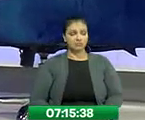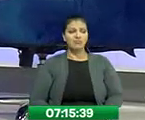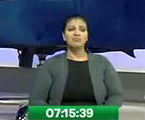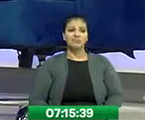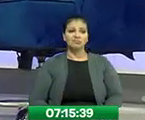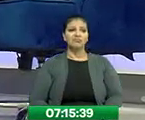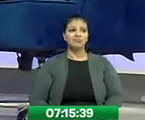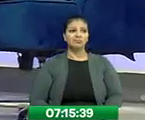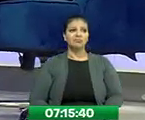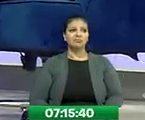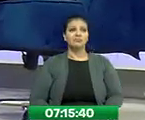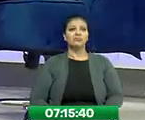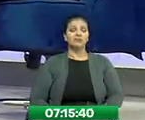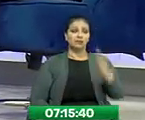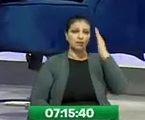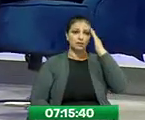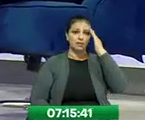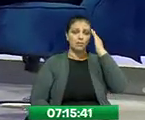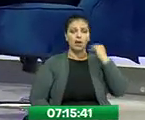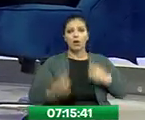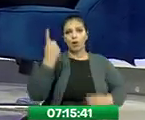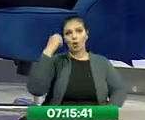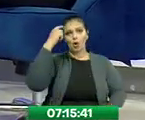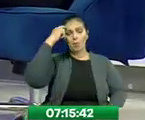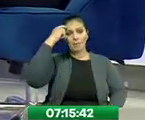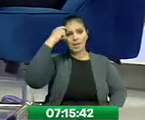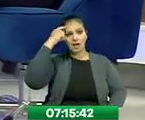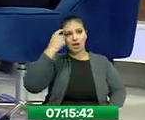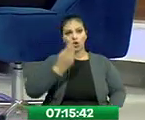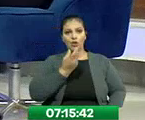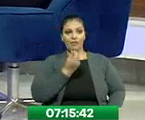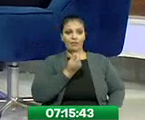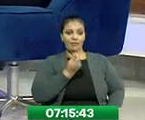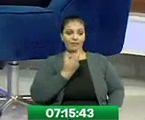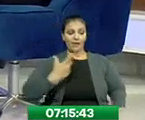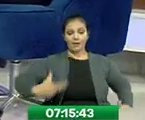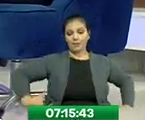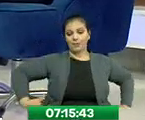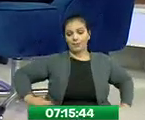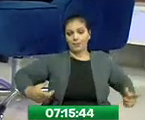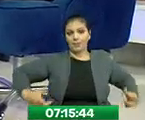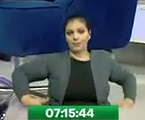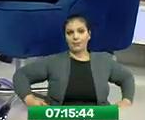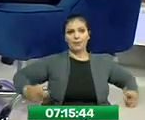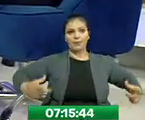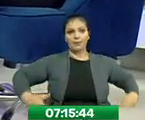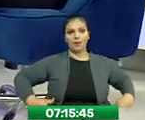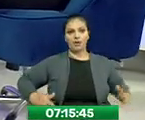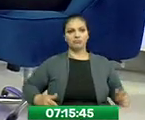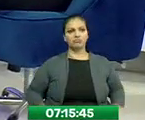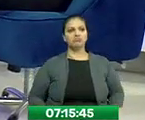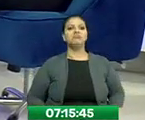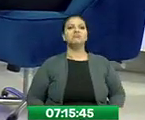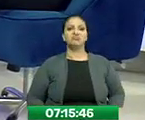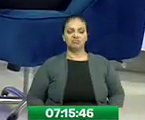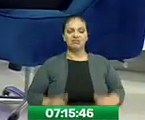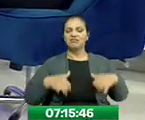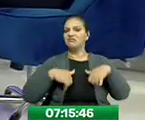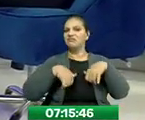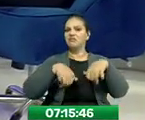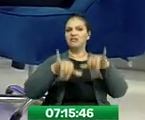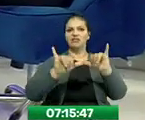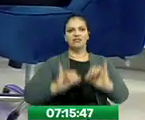porque el único ajuste fiscal que ha habido para bajar el gasto ha sido lo que se llama la inversión. Por